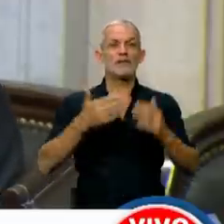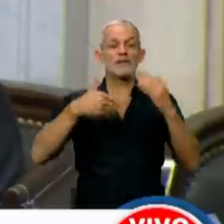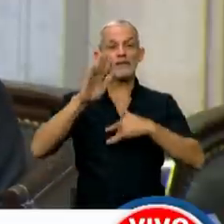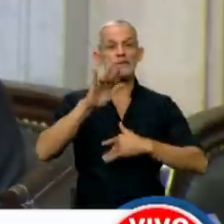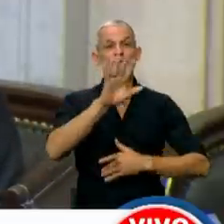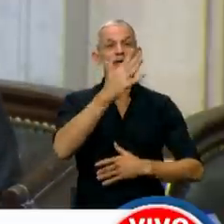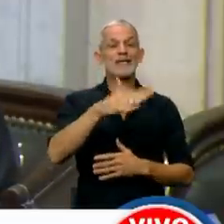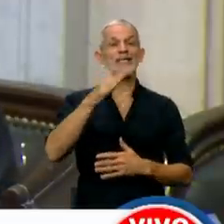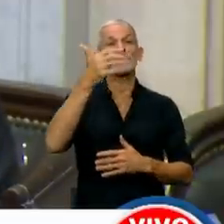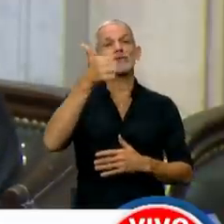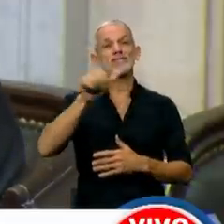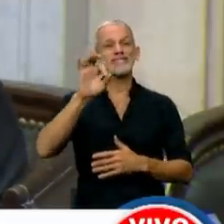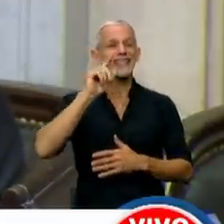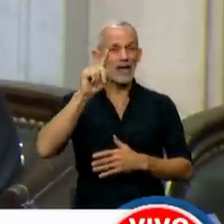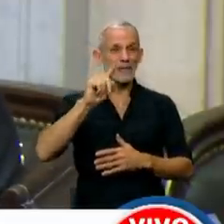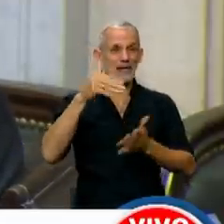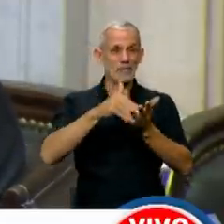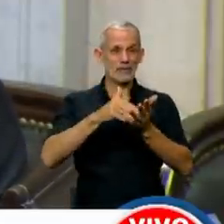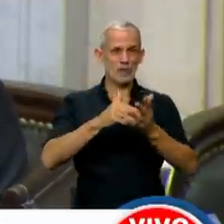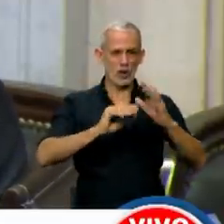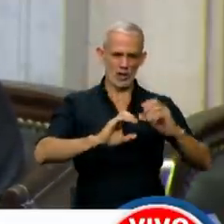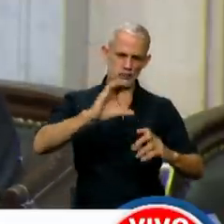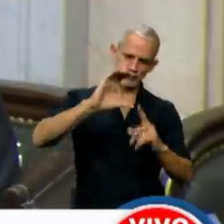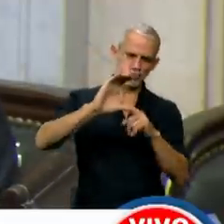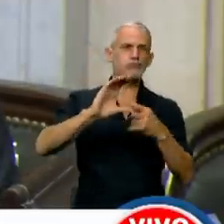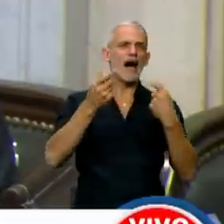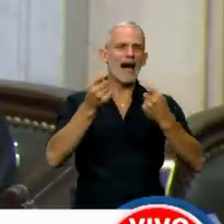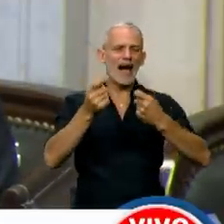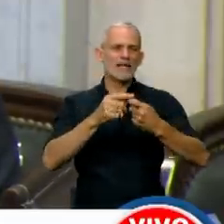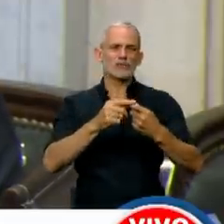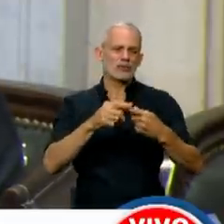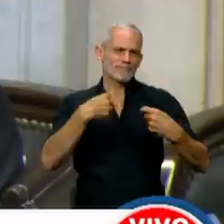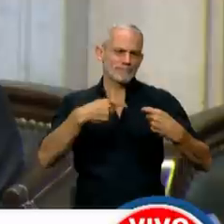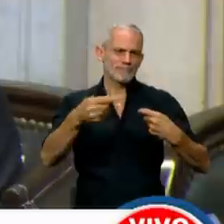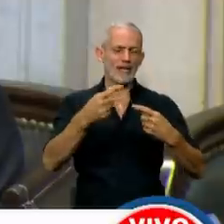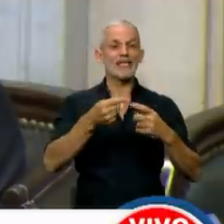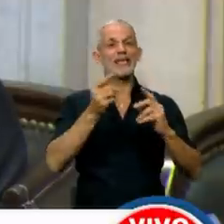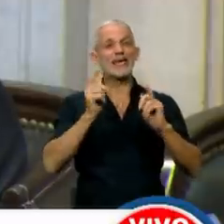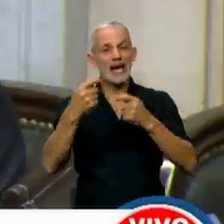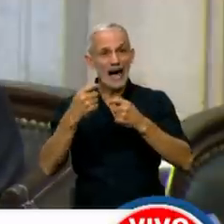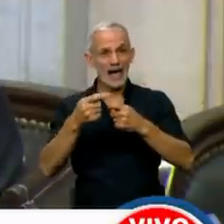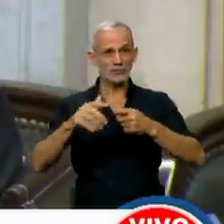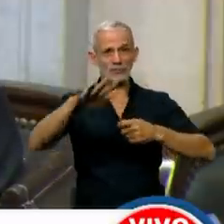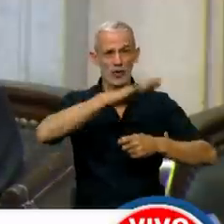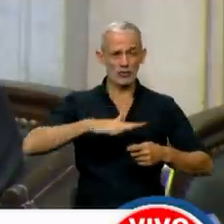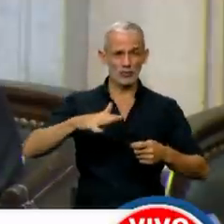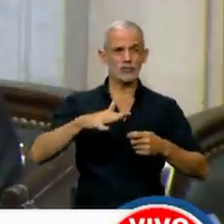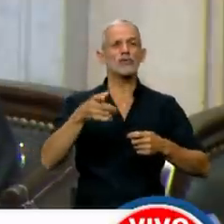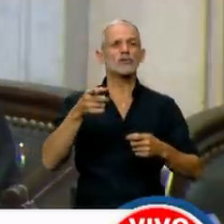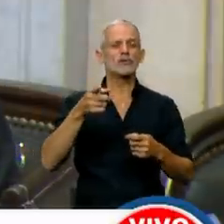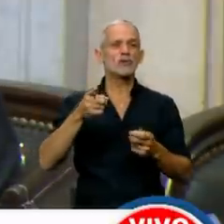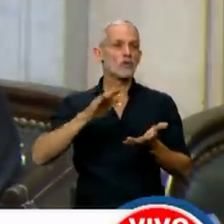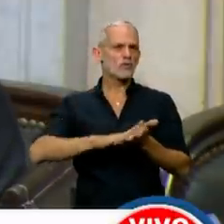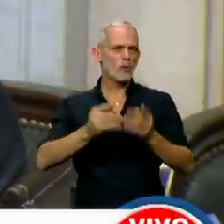560.000 millones incluyendo gastos corrientes y gastos de capital en lo